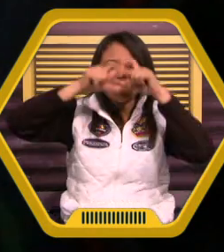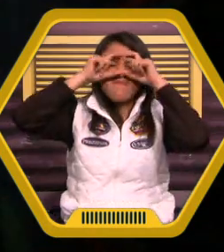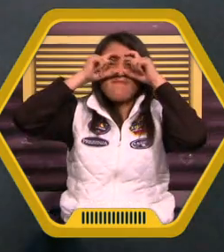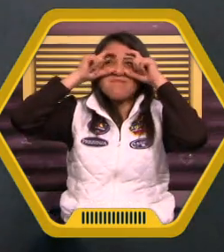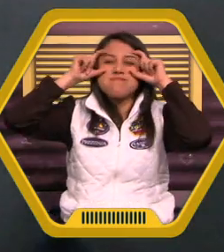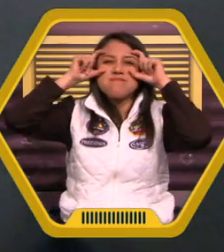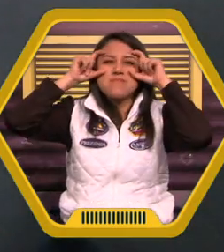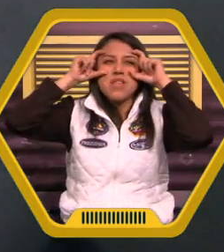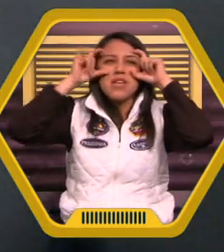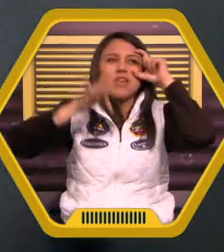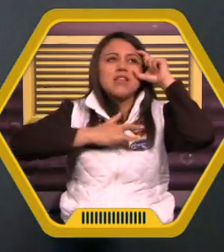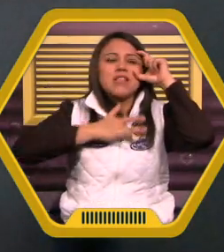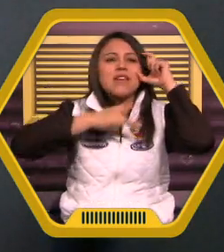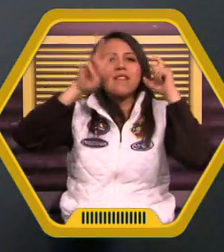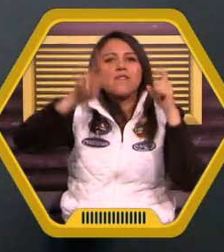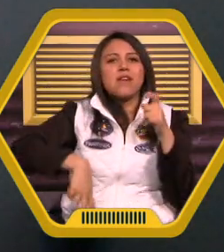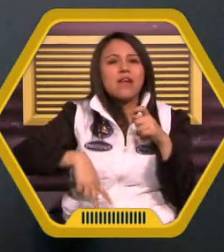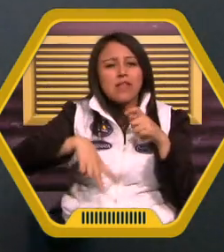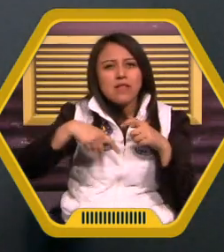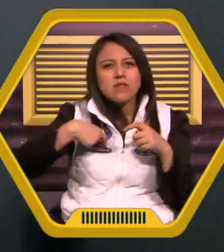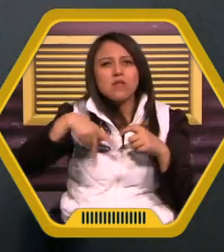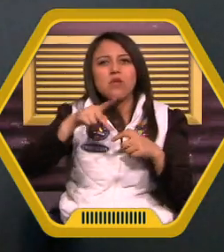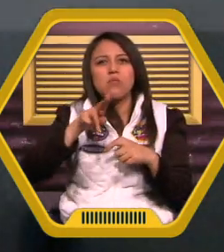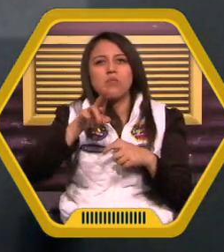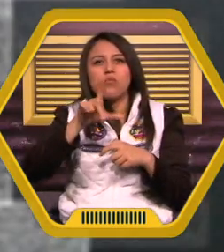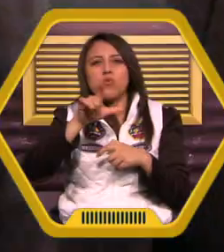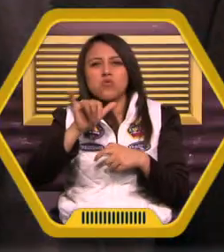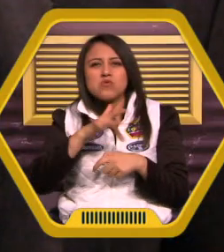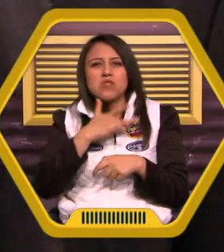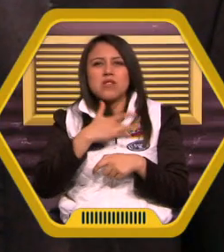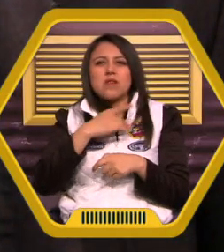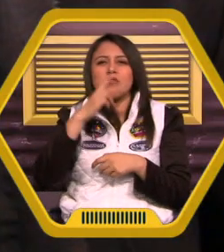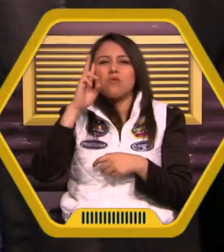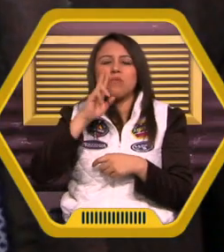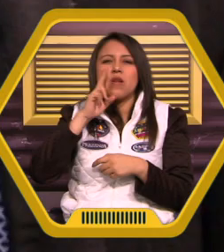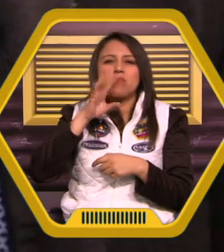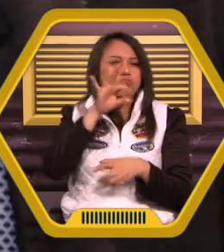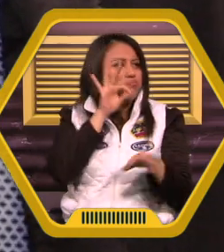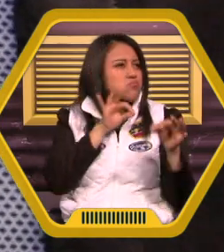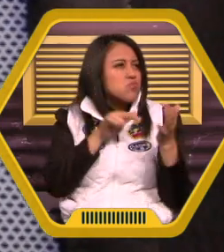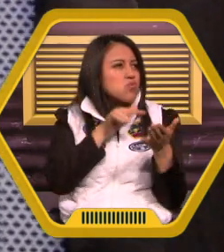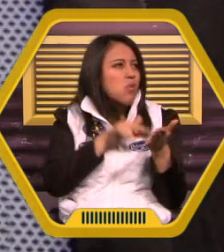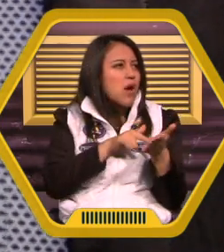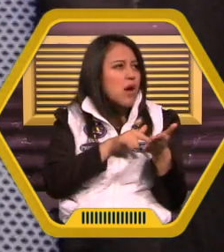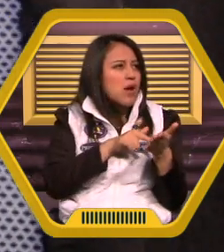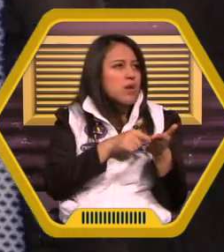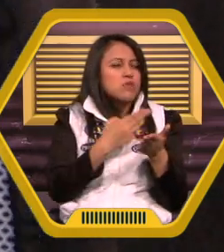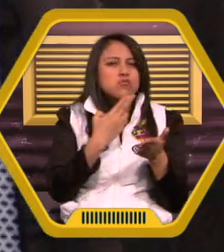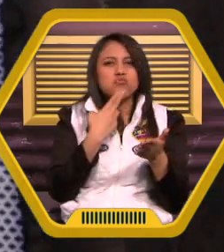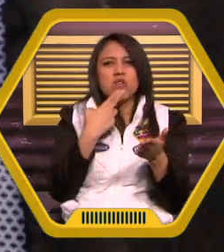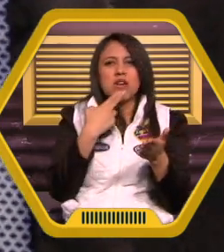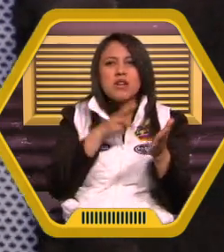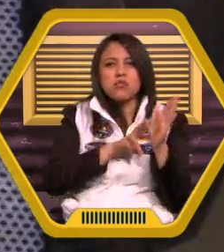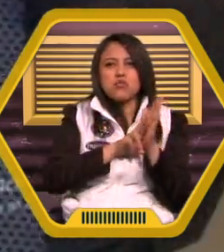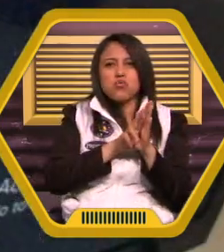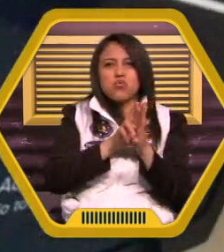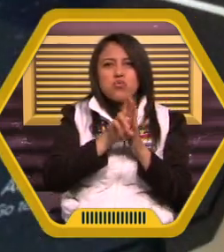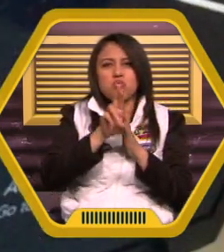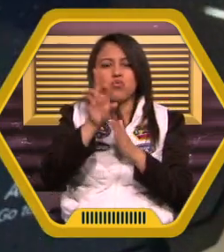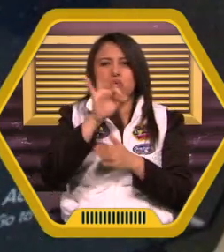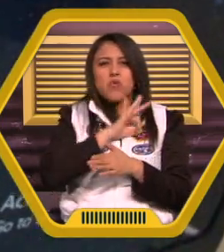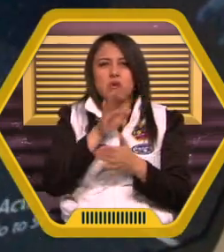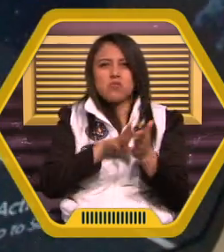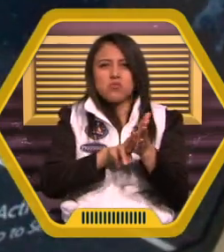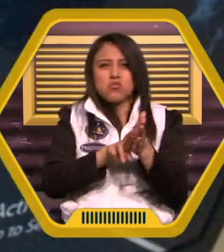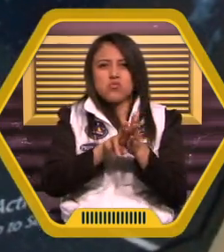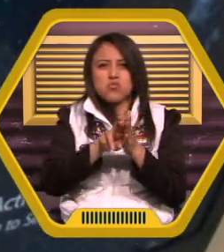virtual denominado Oculus. Un mundo en donde tú eliges una nave, que en este caso es la nave de Skimmy, y vas atravesando la